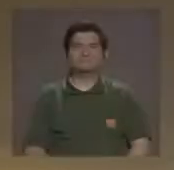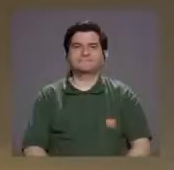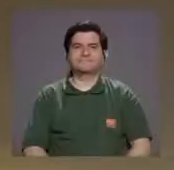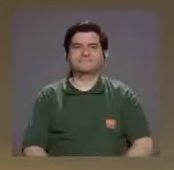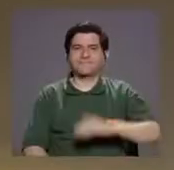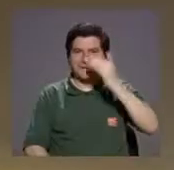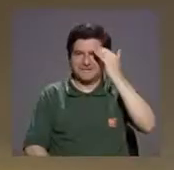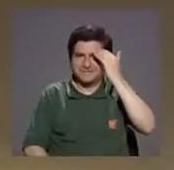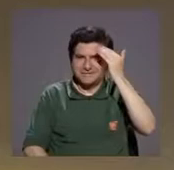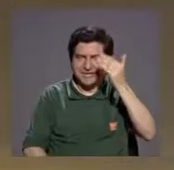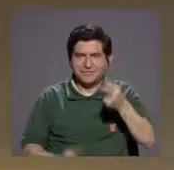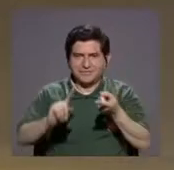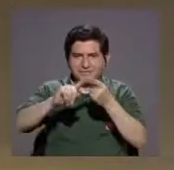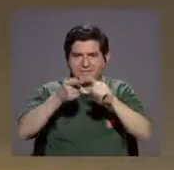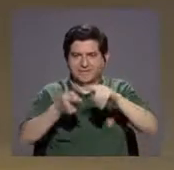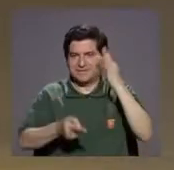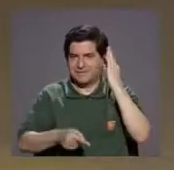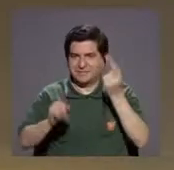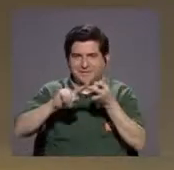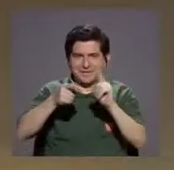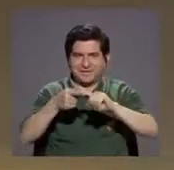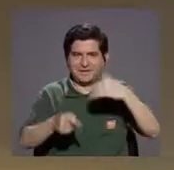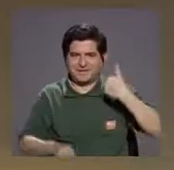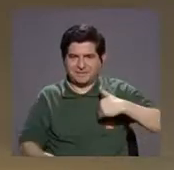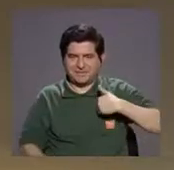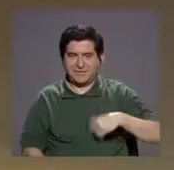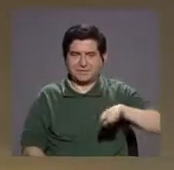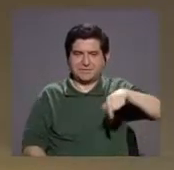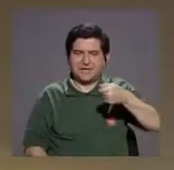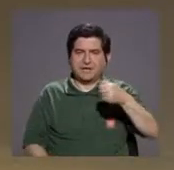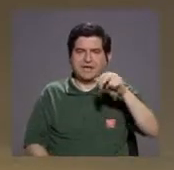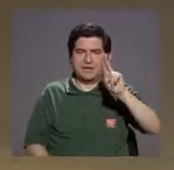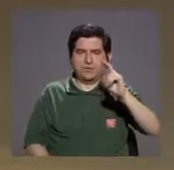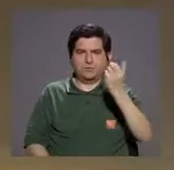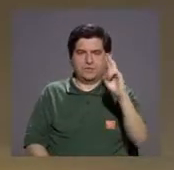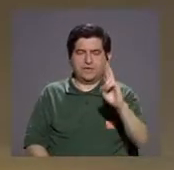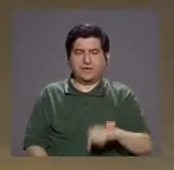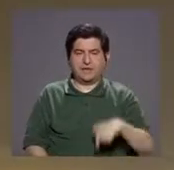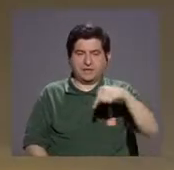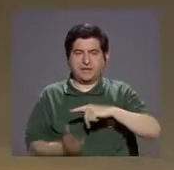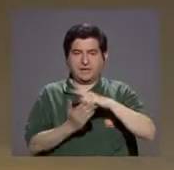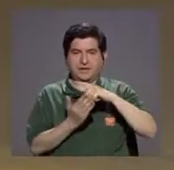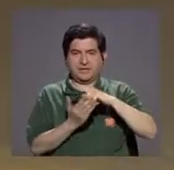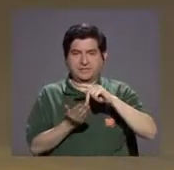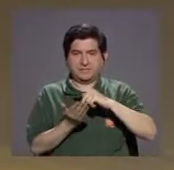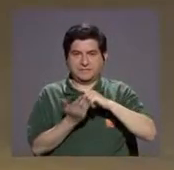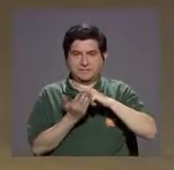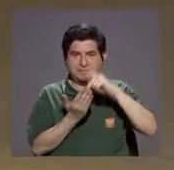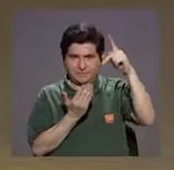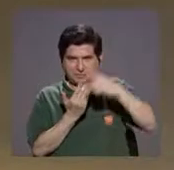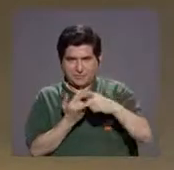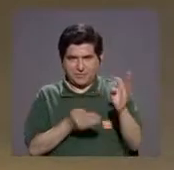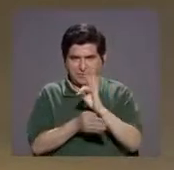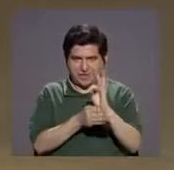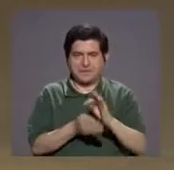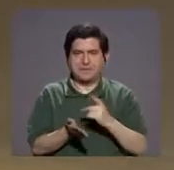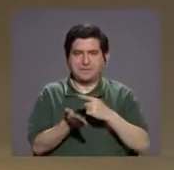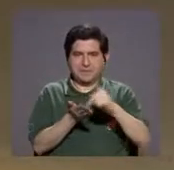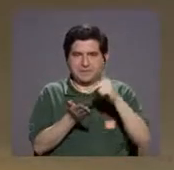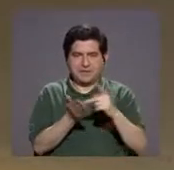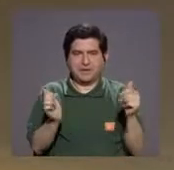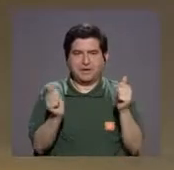los saludamos amigas y amigos del canal use de este medio televisivo que se paga con los impuestos que